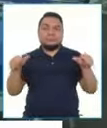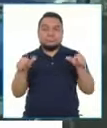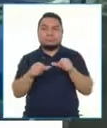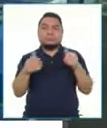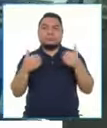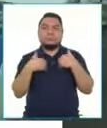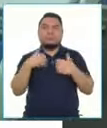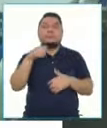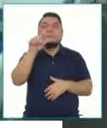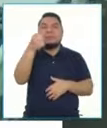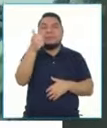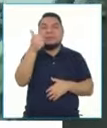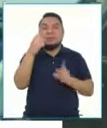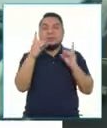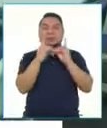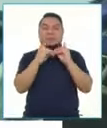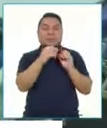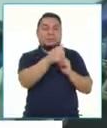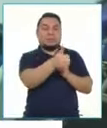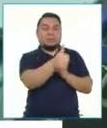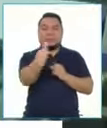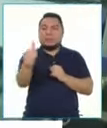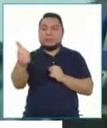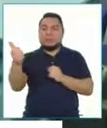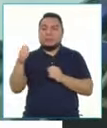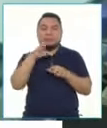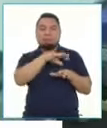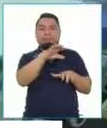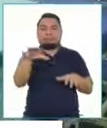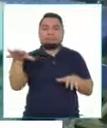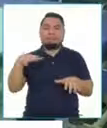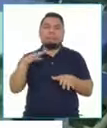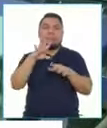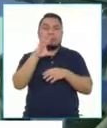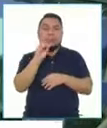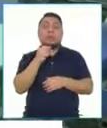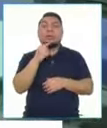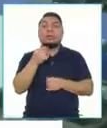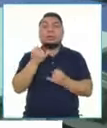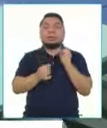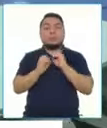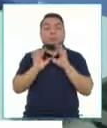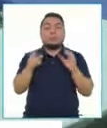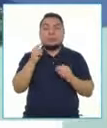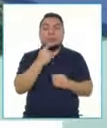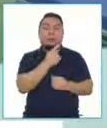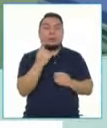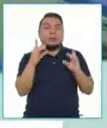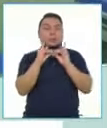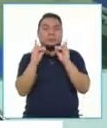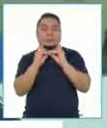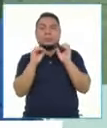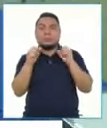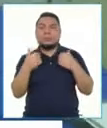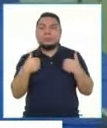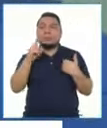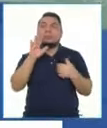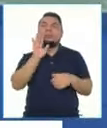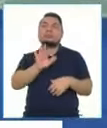cuenta con 10 camas hospitalarias. En los últimos días, cada cama contará con